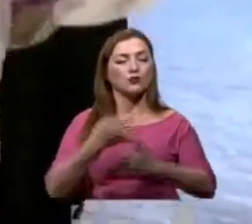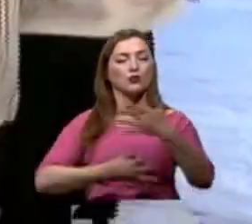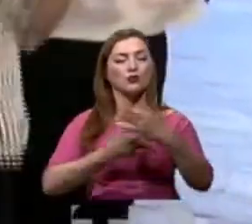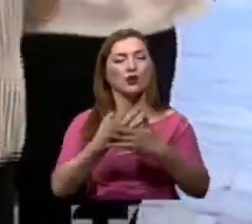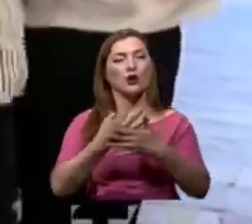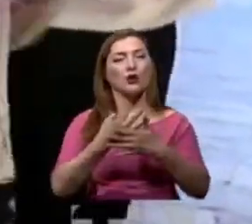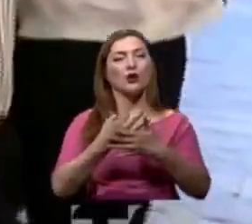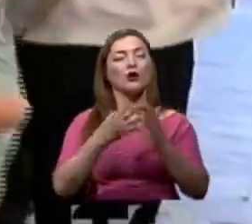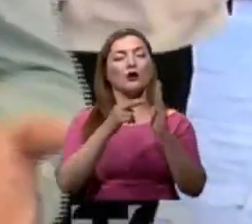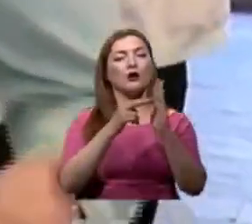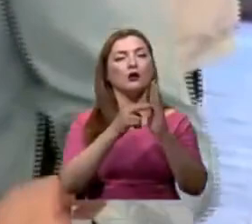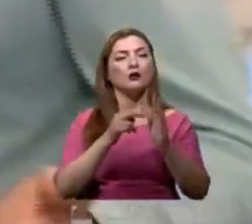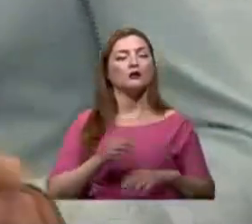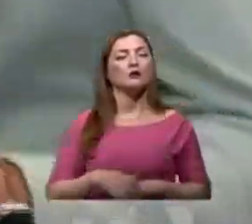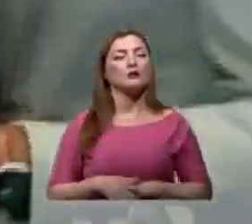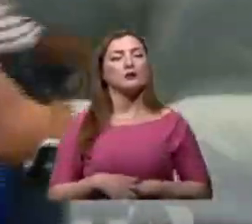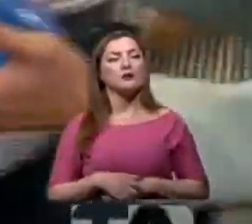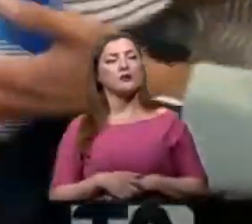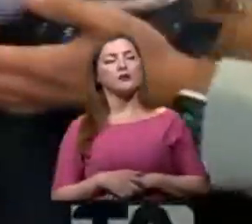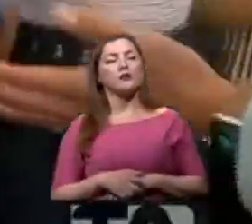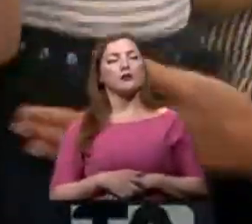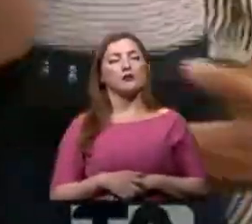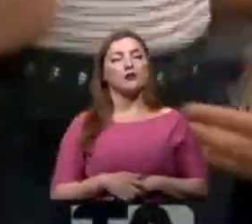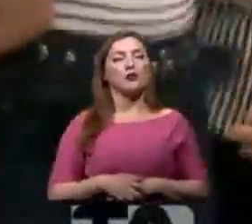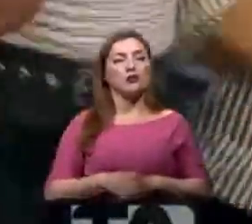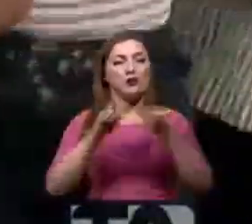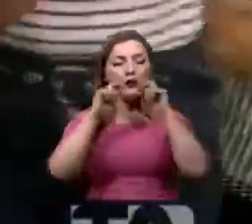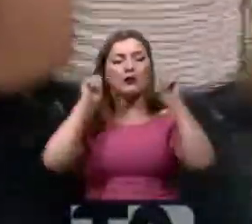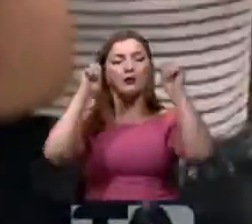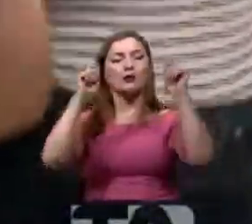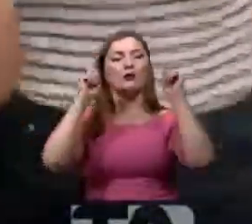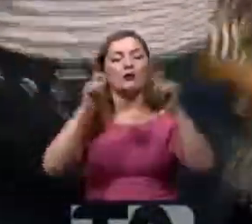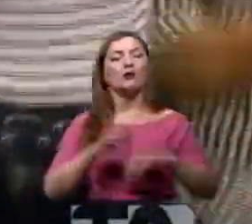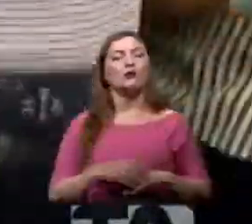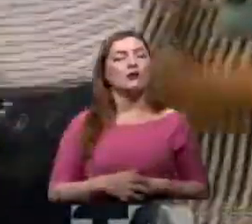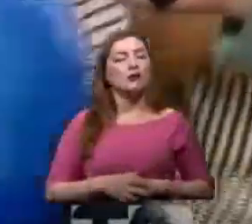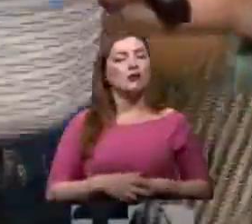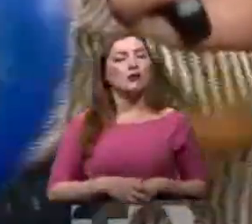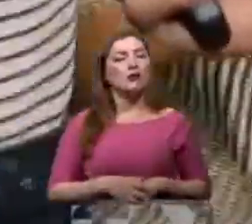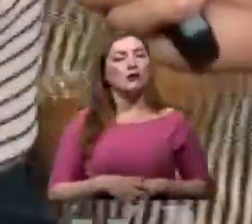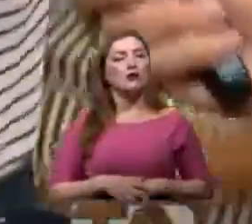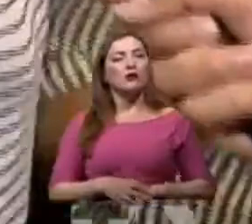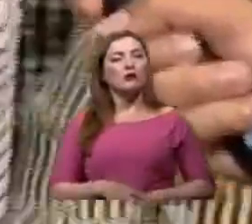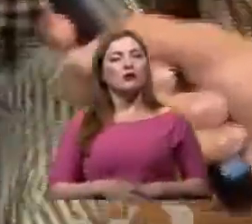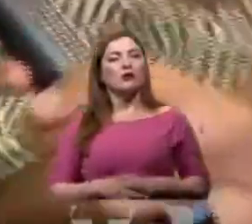de La Tortilla. Escuchemos también un poco a la barra, por favor.